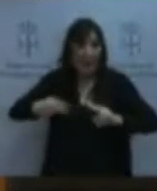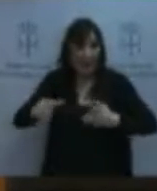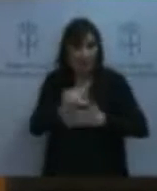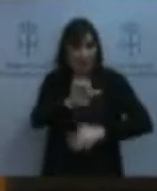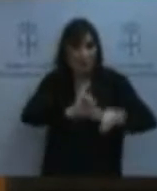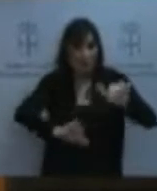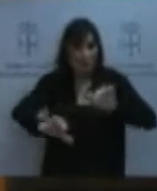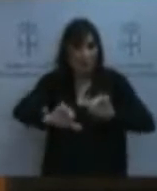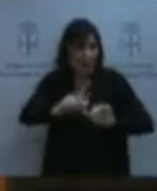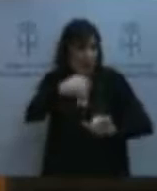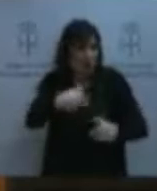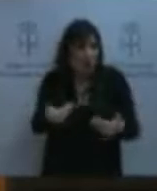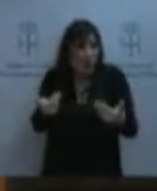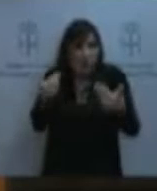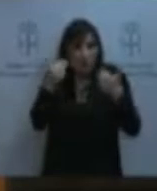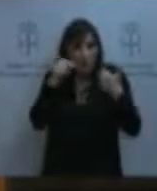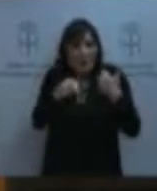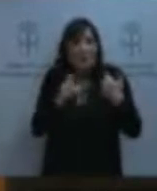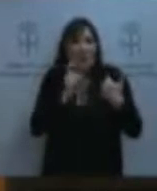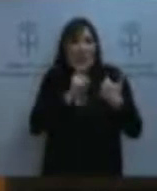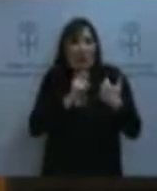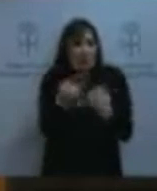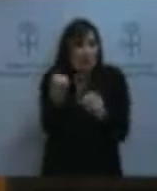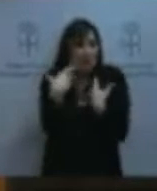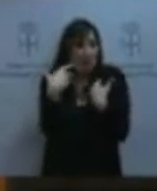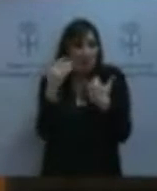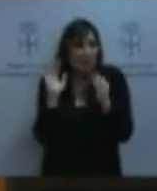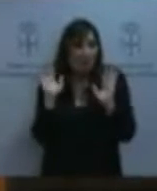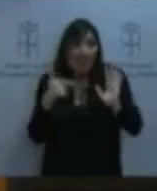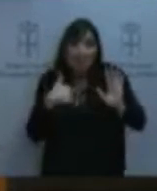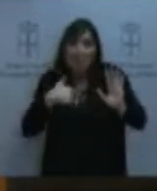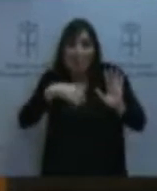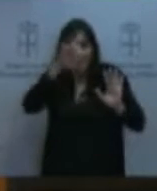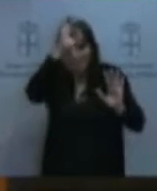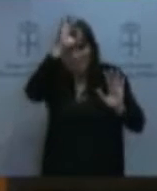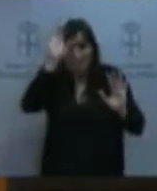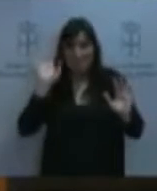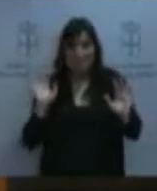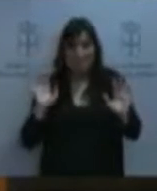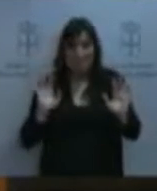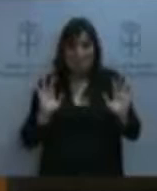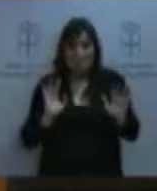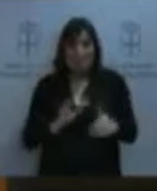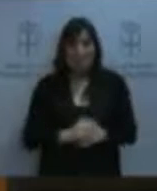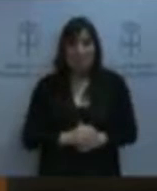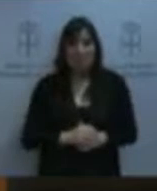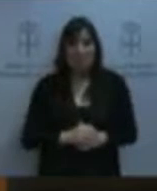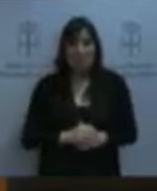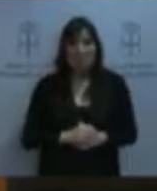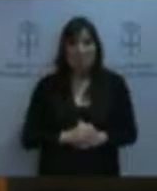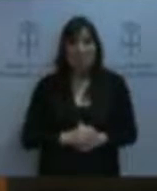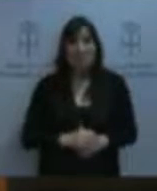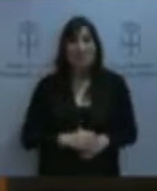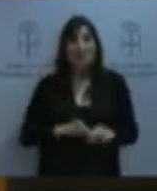recibido información en ese sentido. Hemos mirado en el mapa de inundabilidad y riesgos que